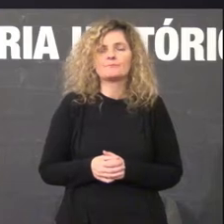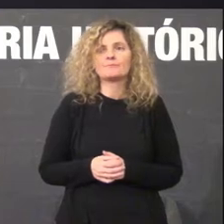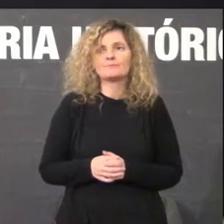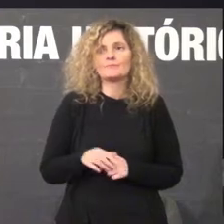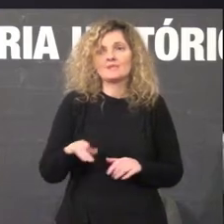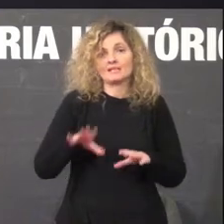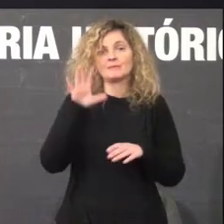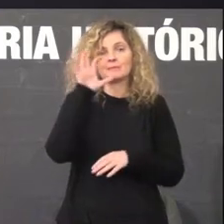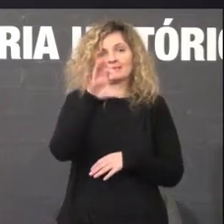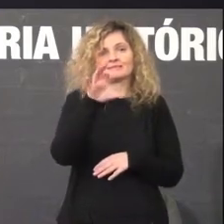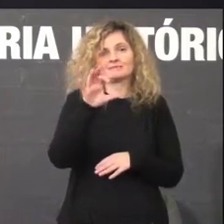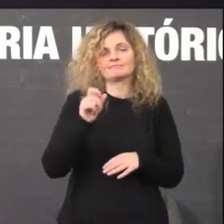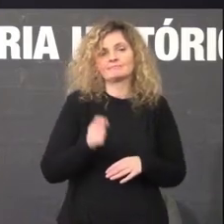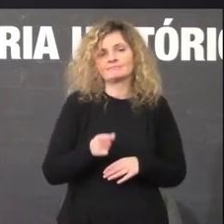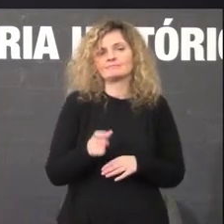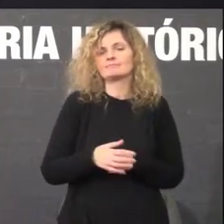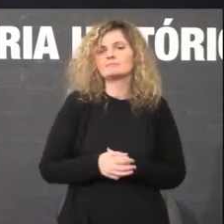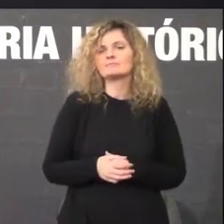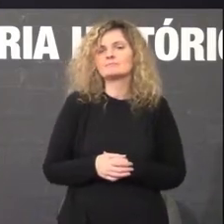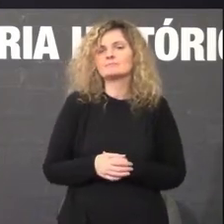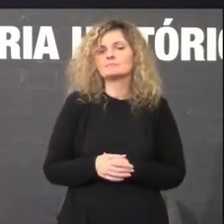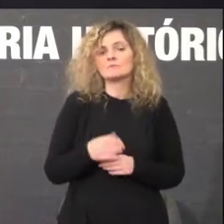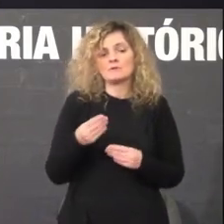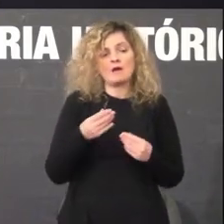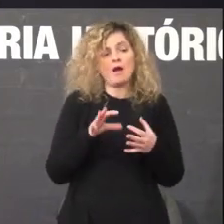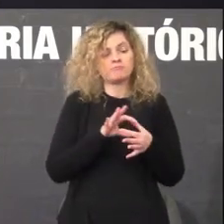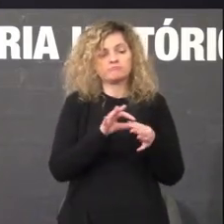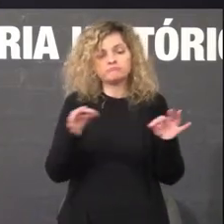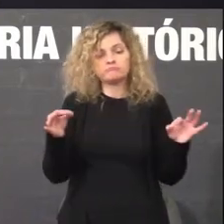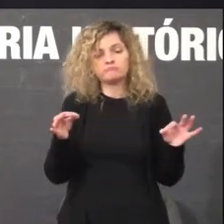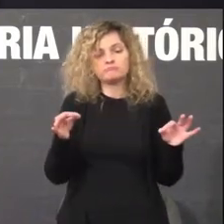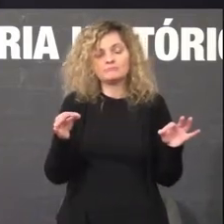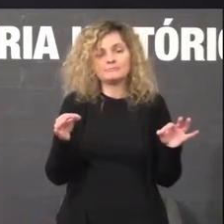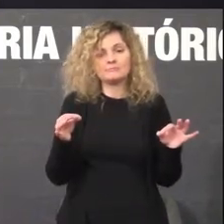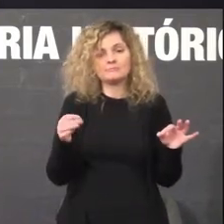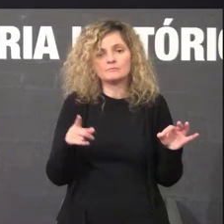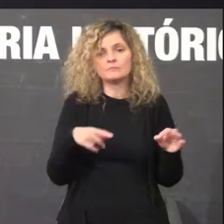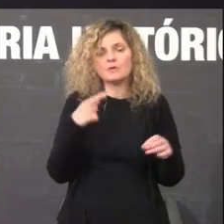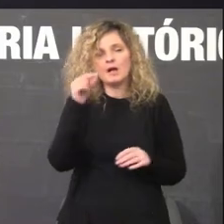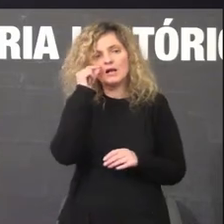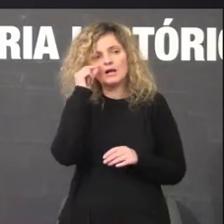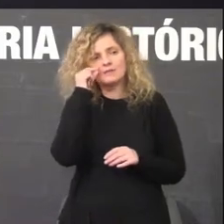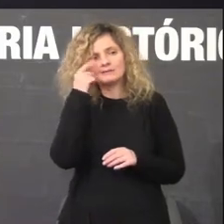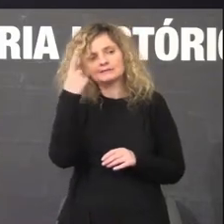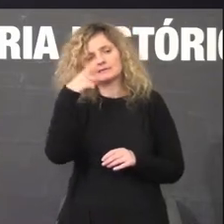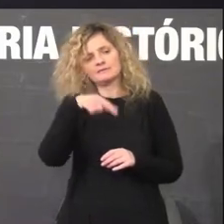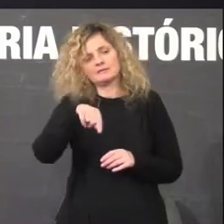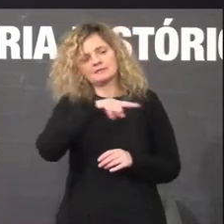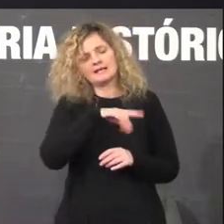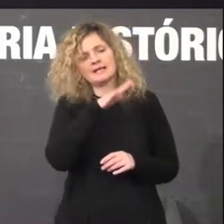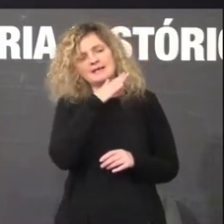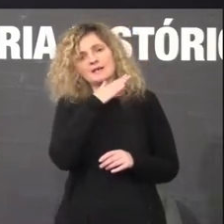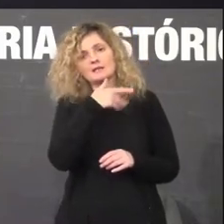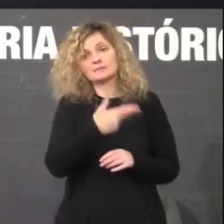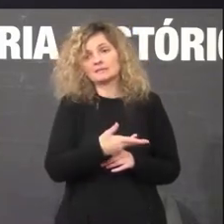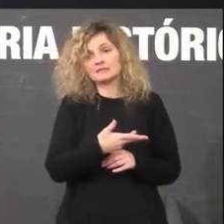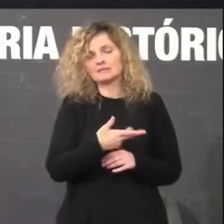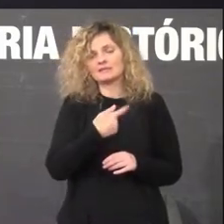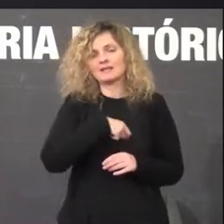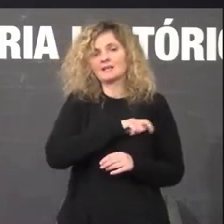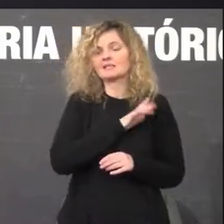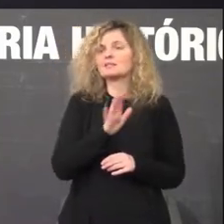en este país, ¿no? Tienes unos aliados y los espías para saber qué es lo que van a hacer, ¿no? En